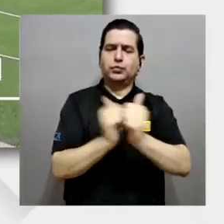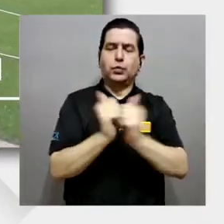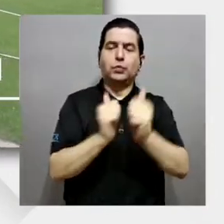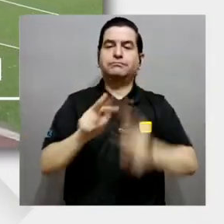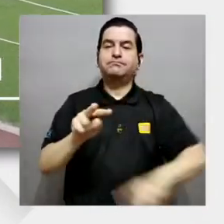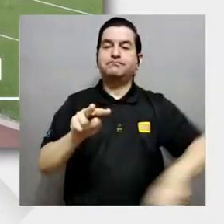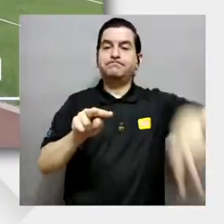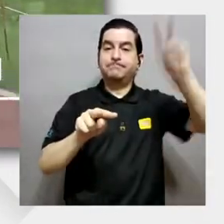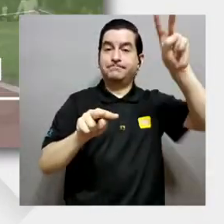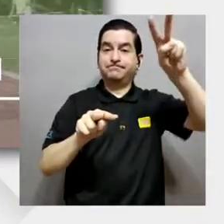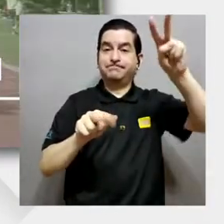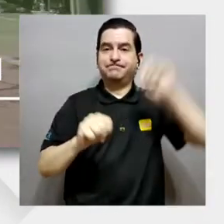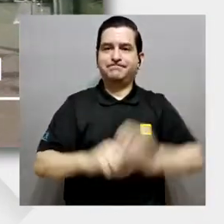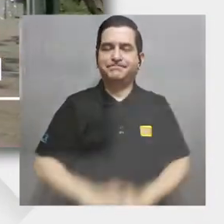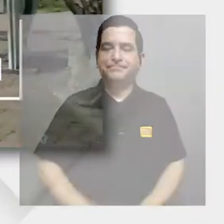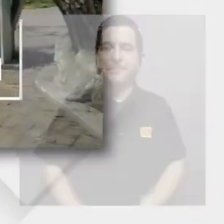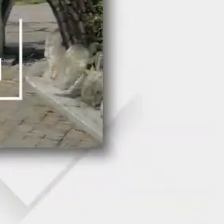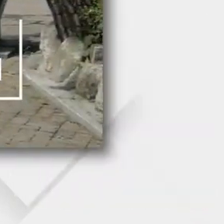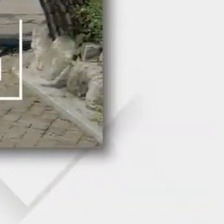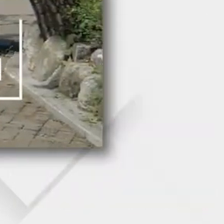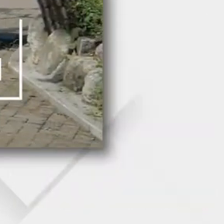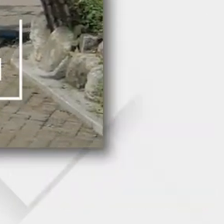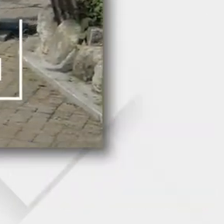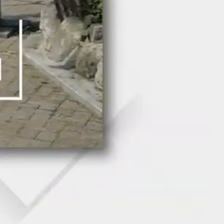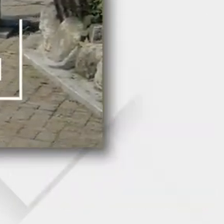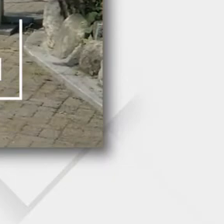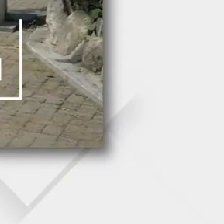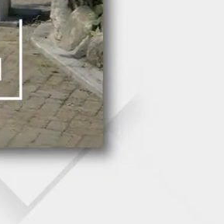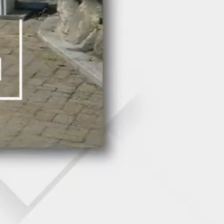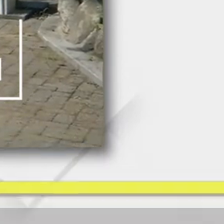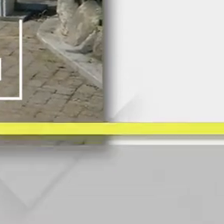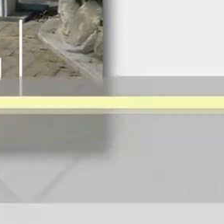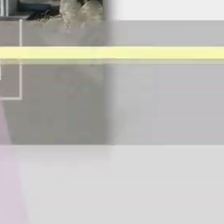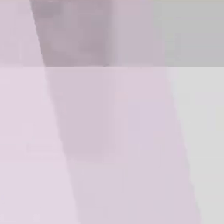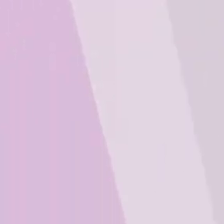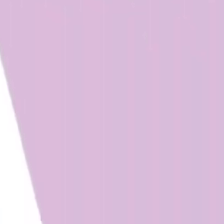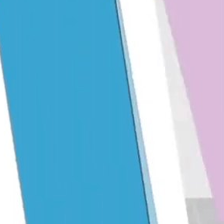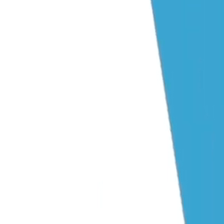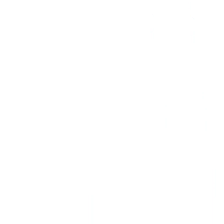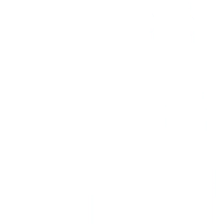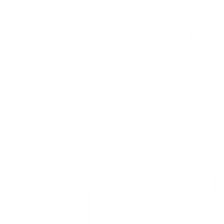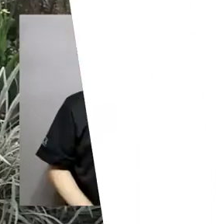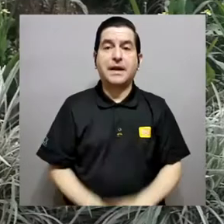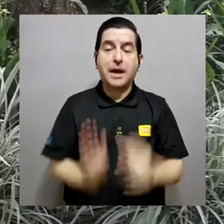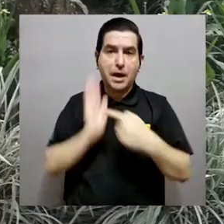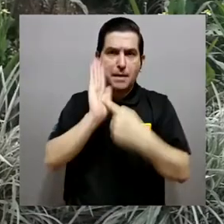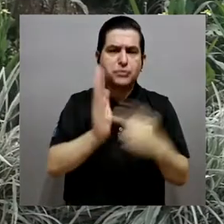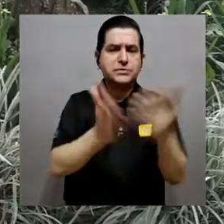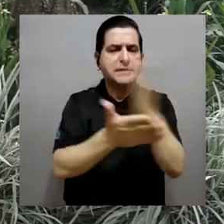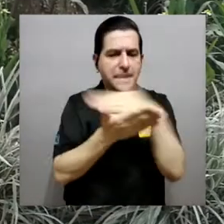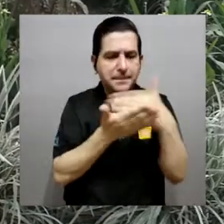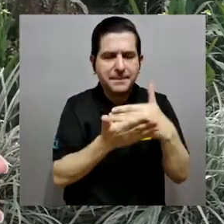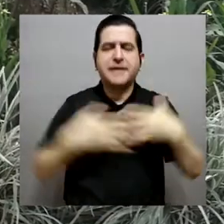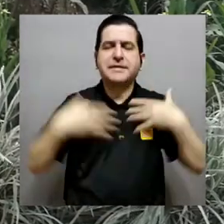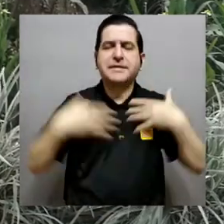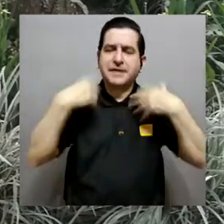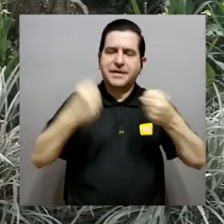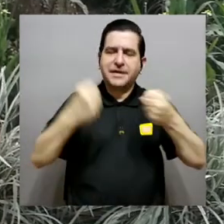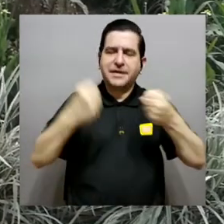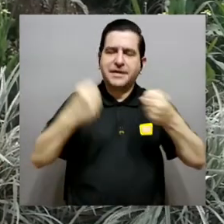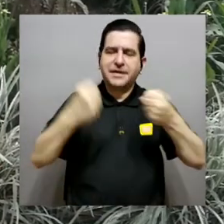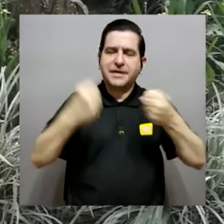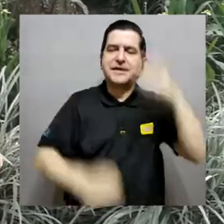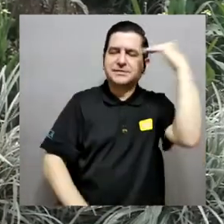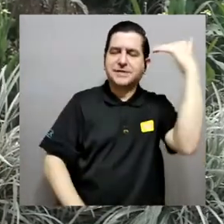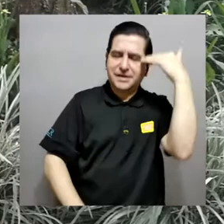ejercitarse, que es una gran ventaja también. Y los aprovechan, los usan. En este bloque le mostramos un poco sobre